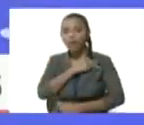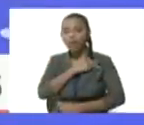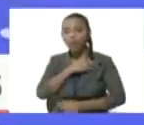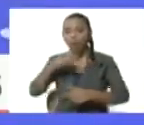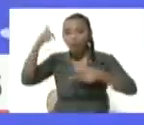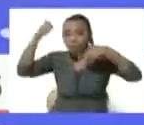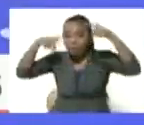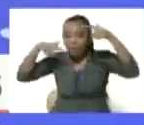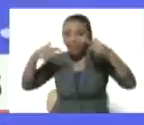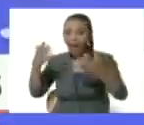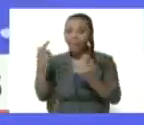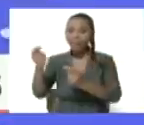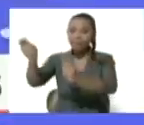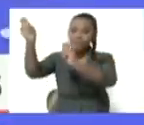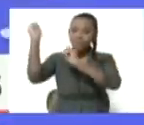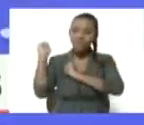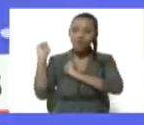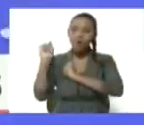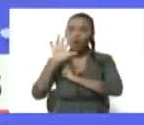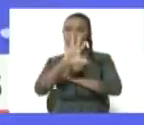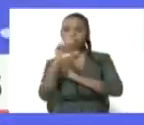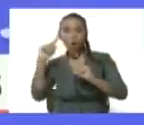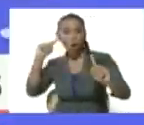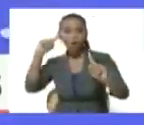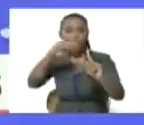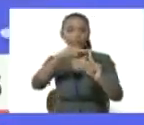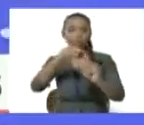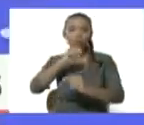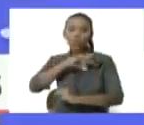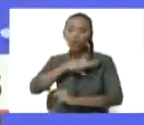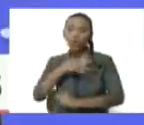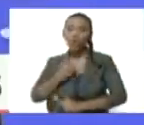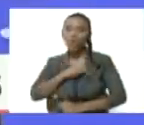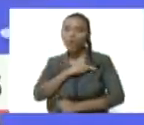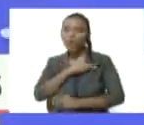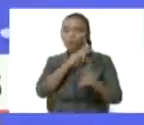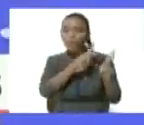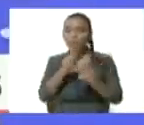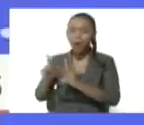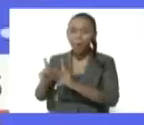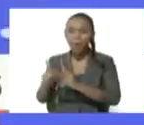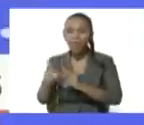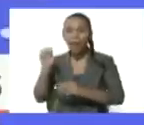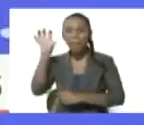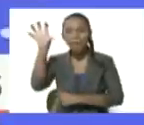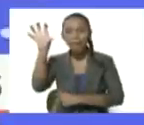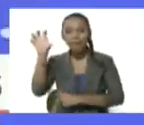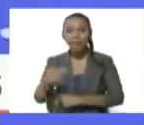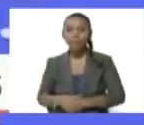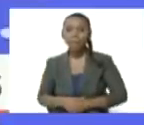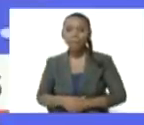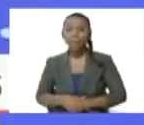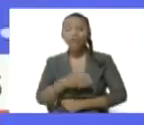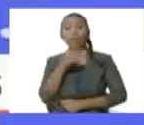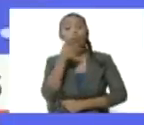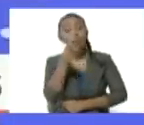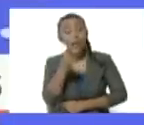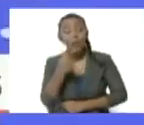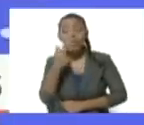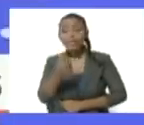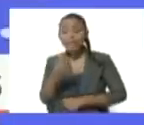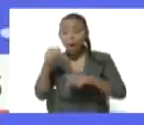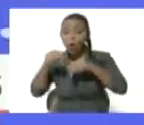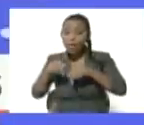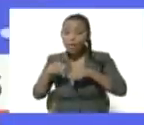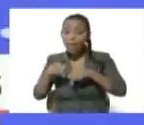legó, los 5 objetivos históricos de nuestro programa de la patria y, como usted bien lo decía ahorita, el